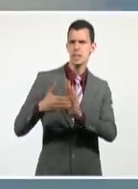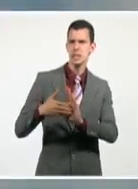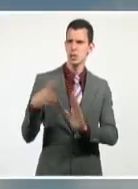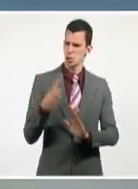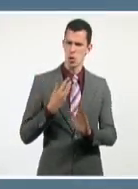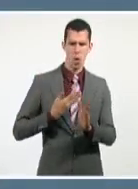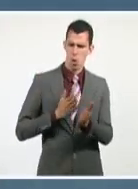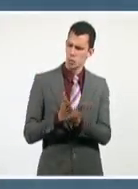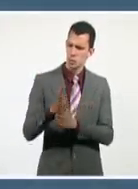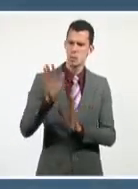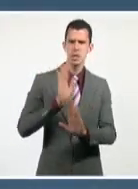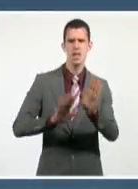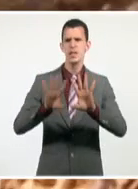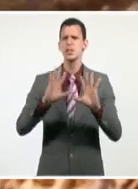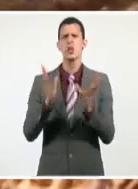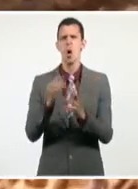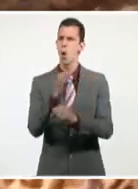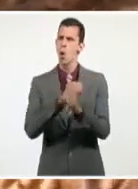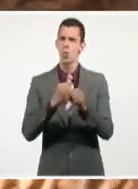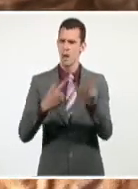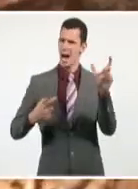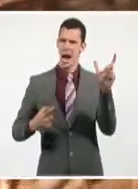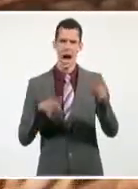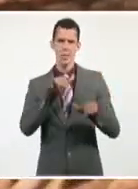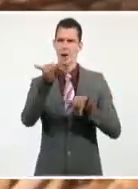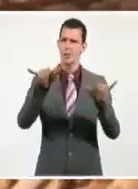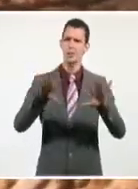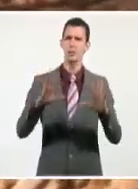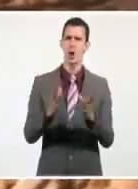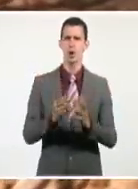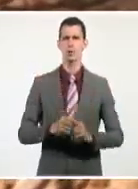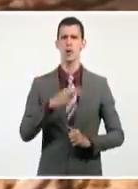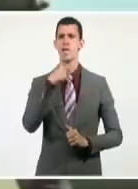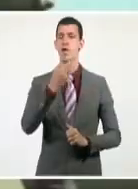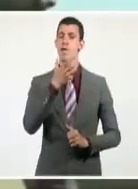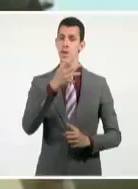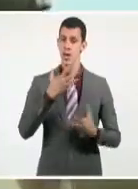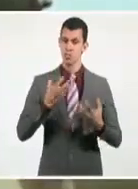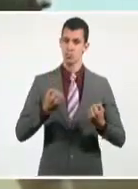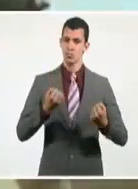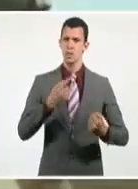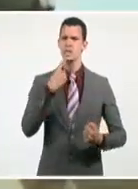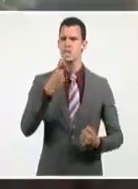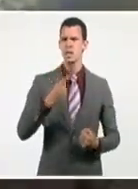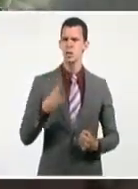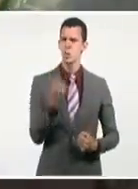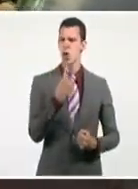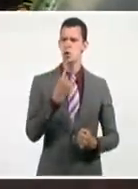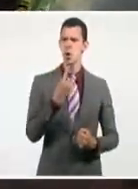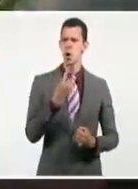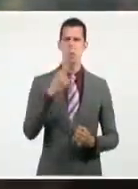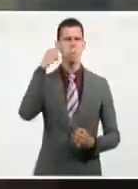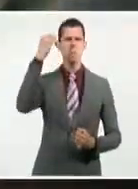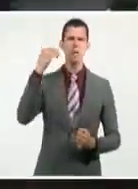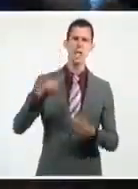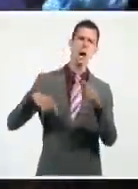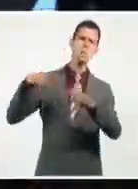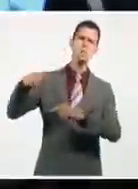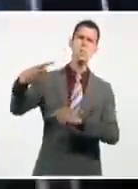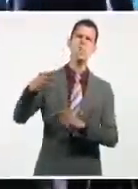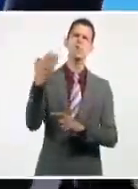armas. Y por eso, nada nos parecerá imposible mañana.